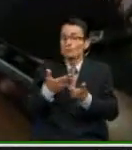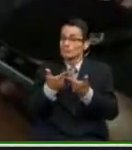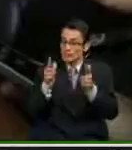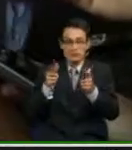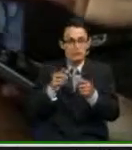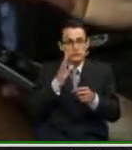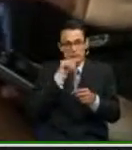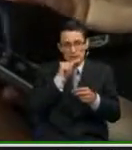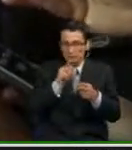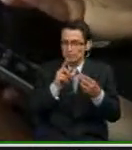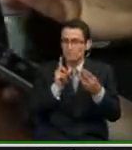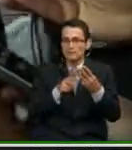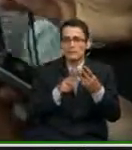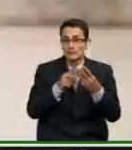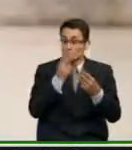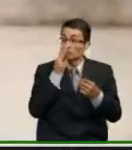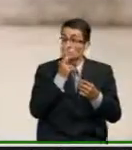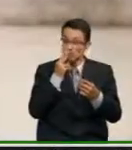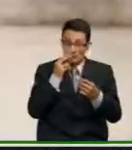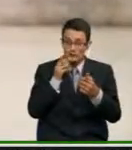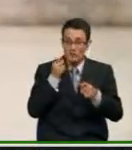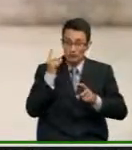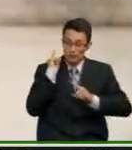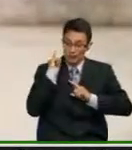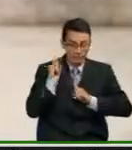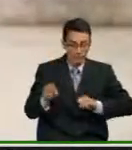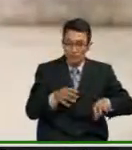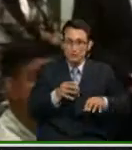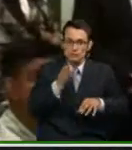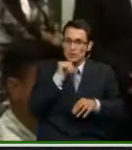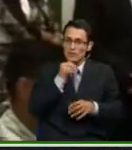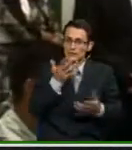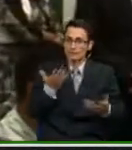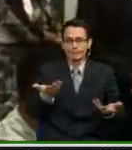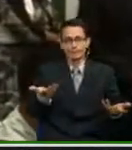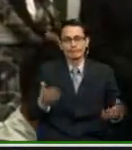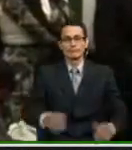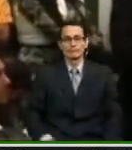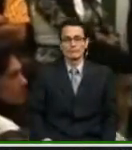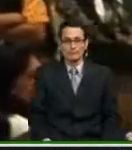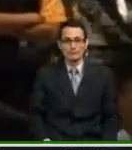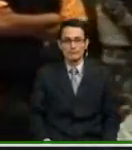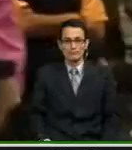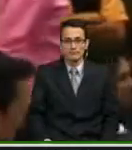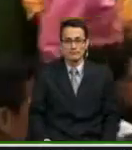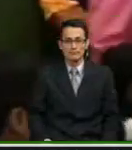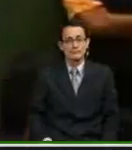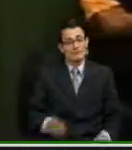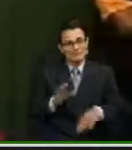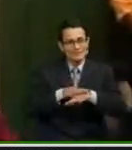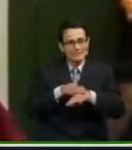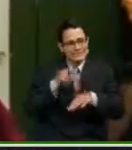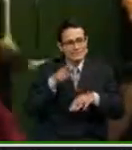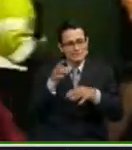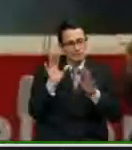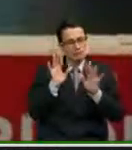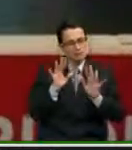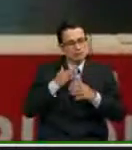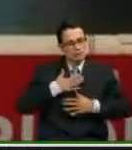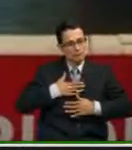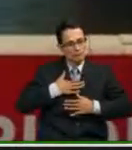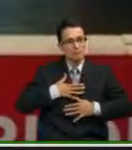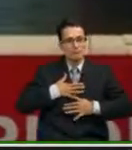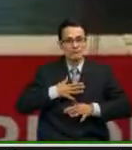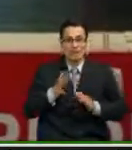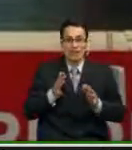hay un compromiso de dejar las armas. Insistió en que se debe tener prudencia y especialmente dar garantías para que